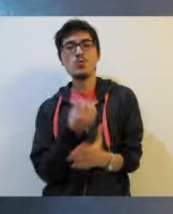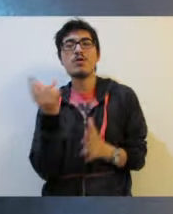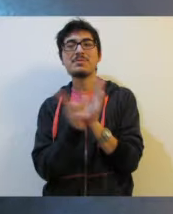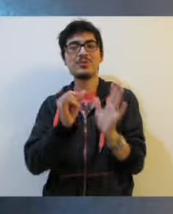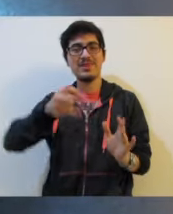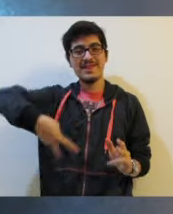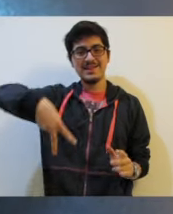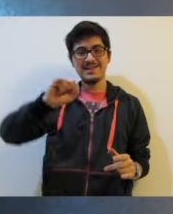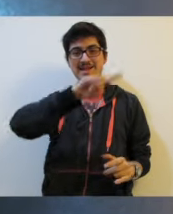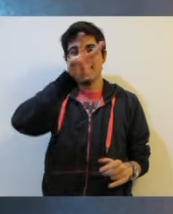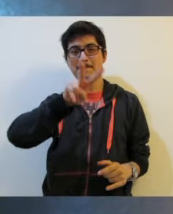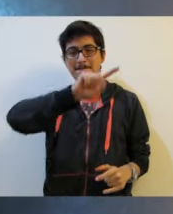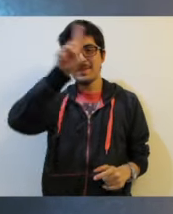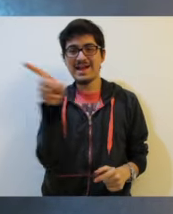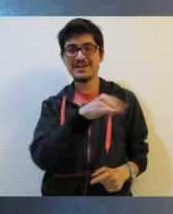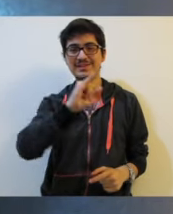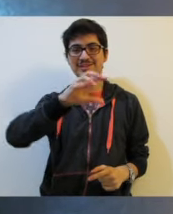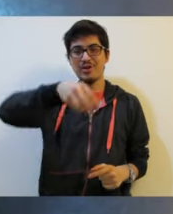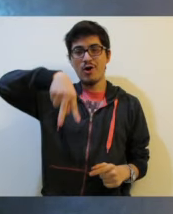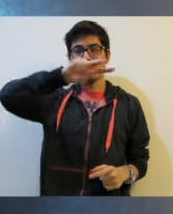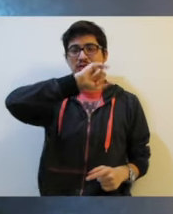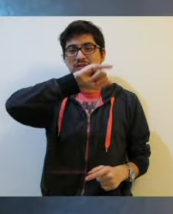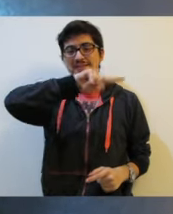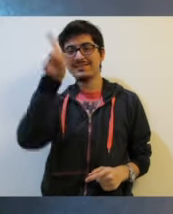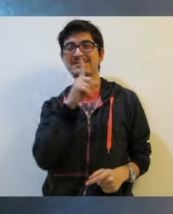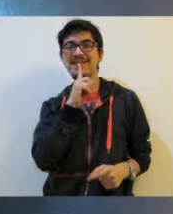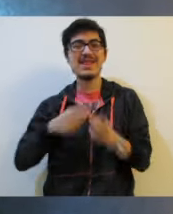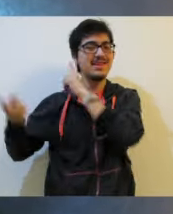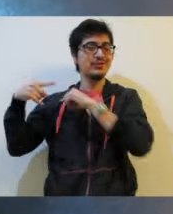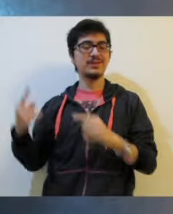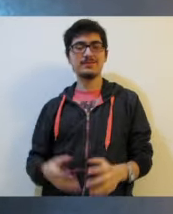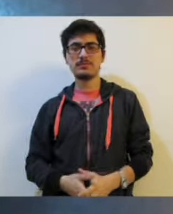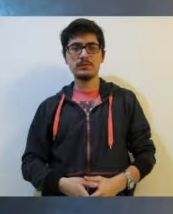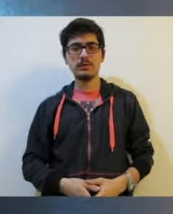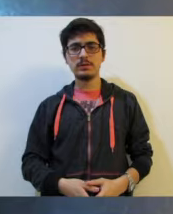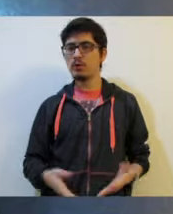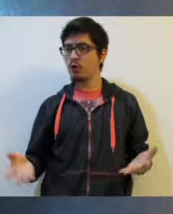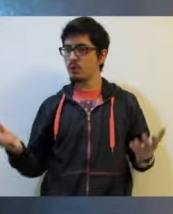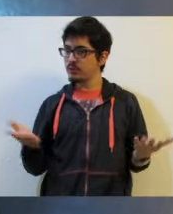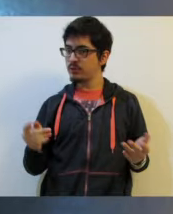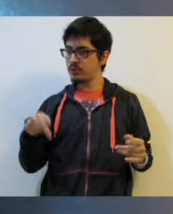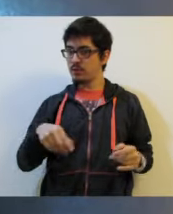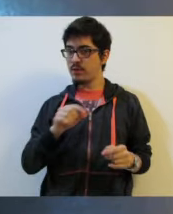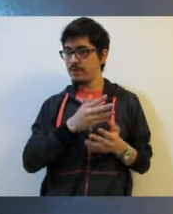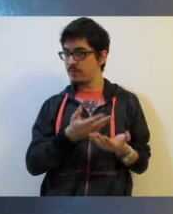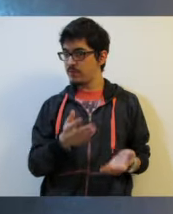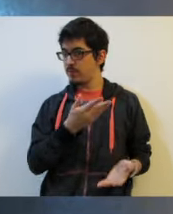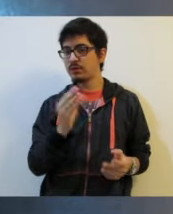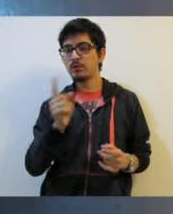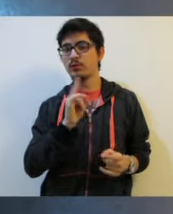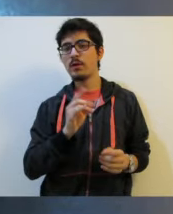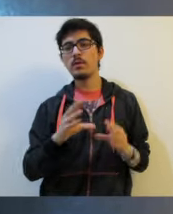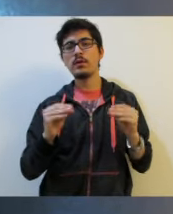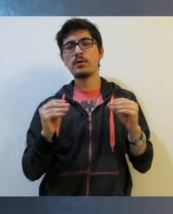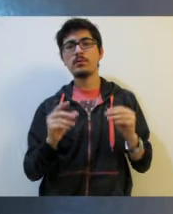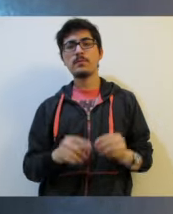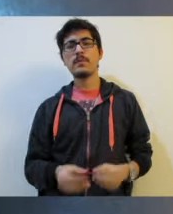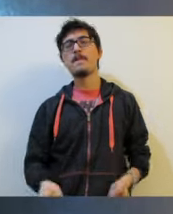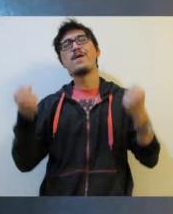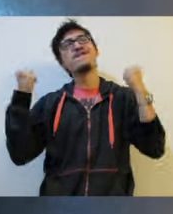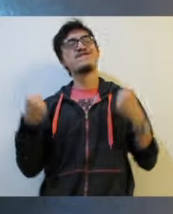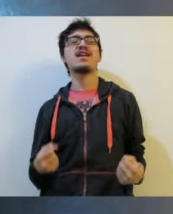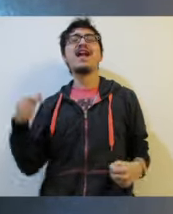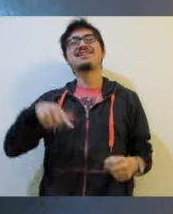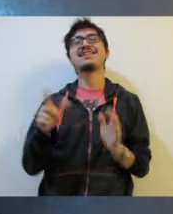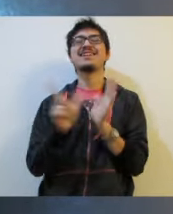Hola, bienvenidos a un nuevo capítulo de, ya lo sabes, Inversionista Historias. El día de hoy, como dice el título aquí abajo, vamos a traer por